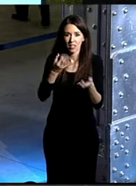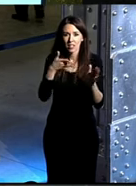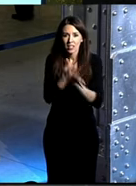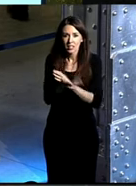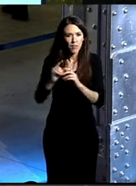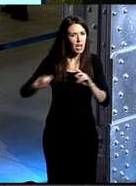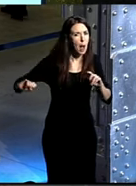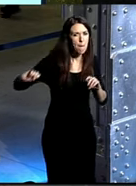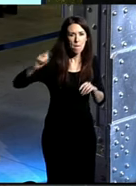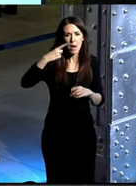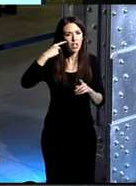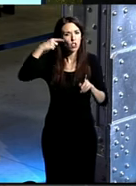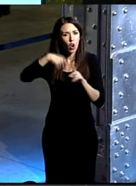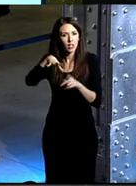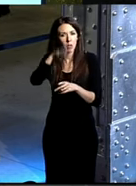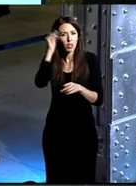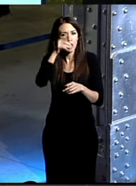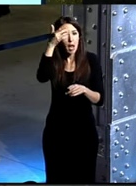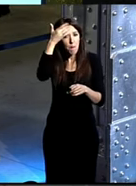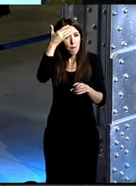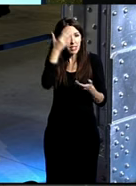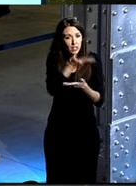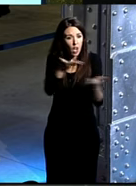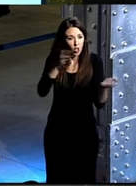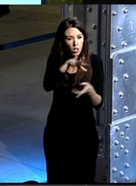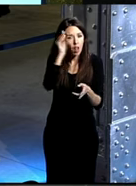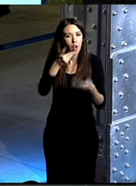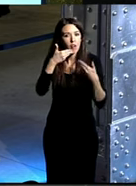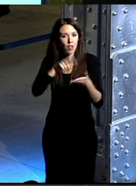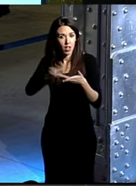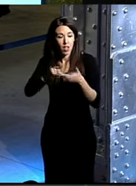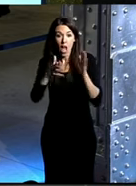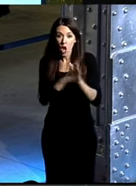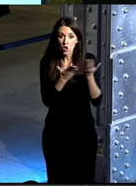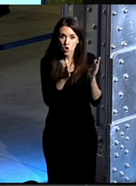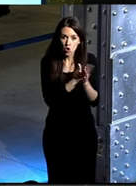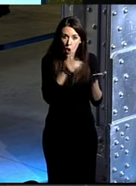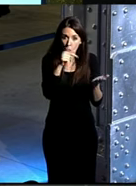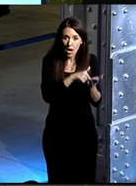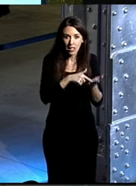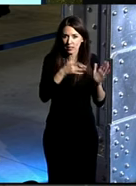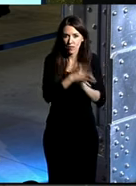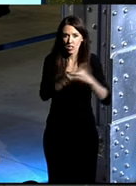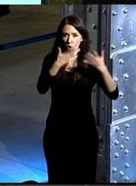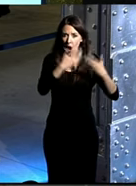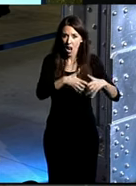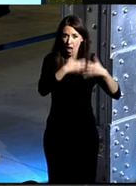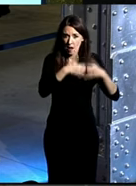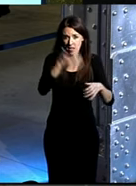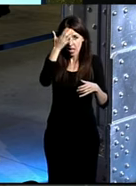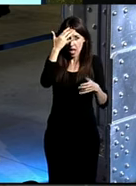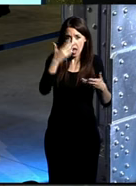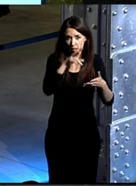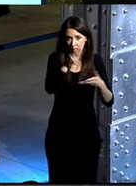arma suprema para comprender la mente de los otros. Una novela es una máquina de mind reading. Una ficción